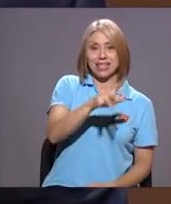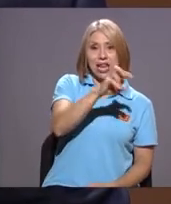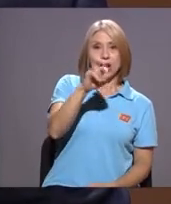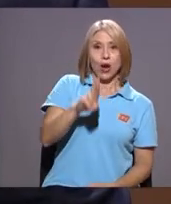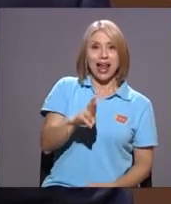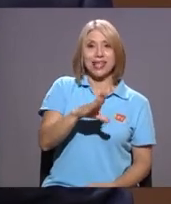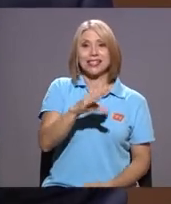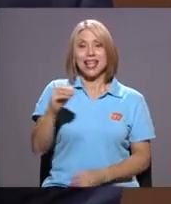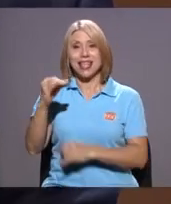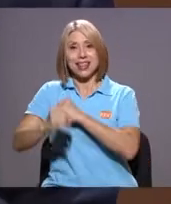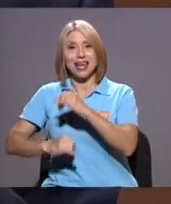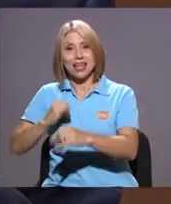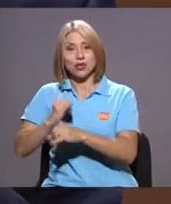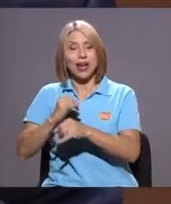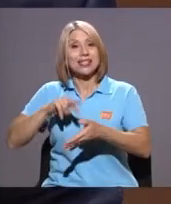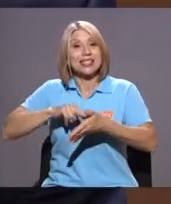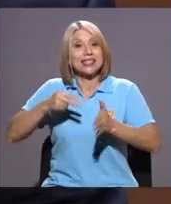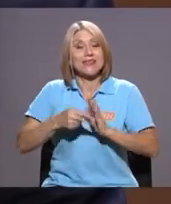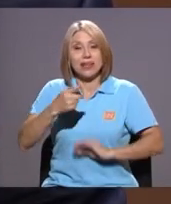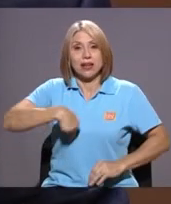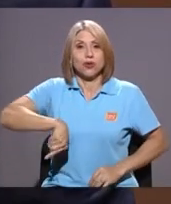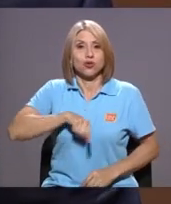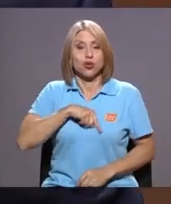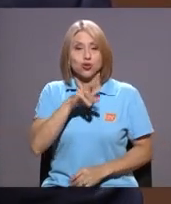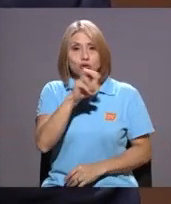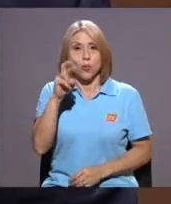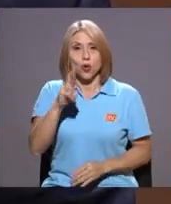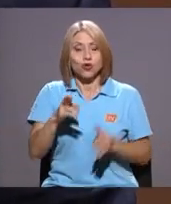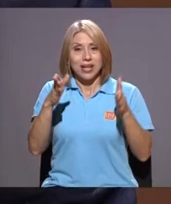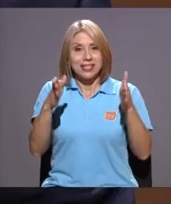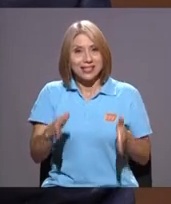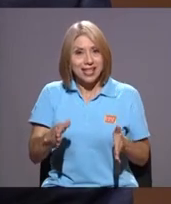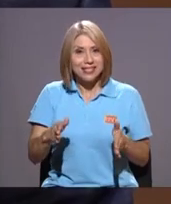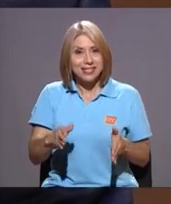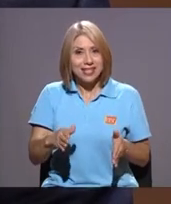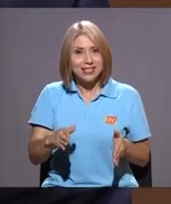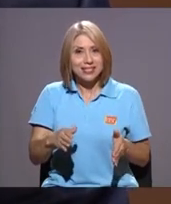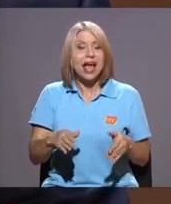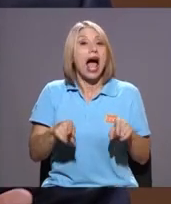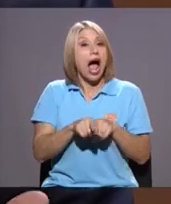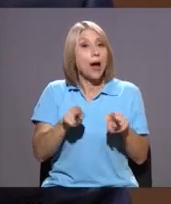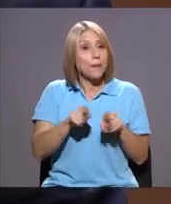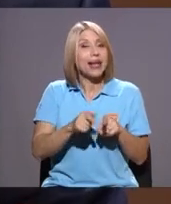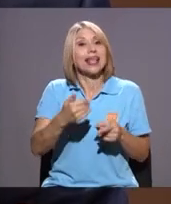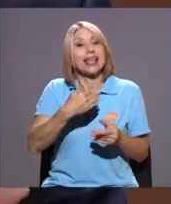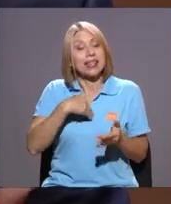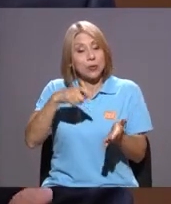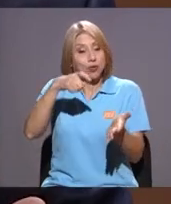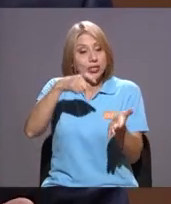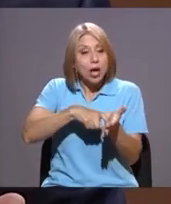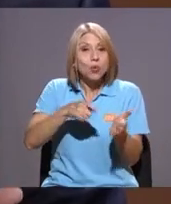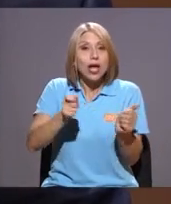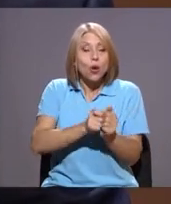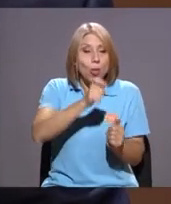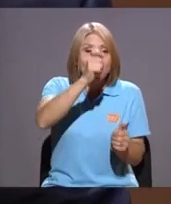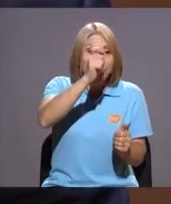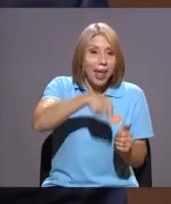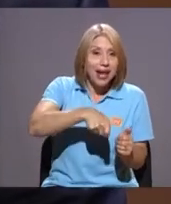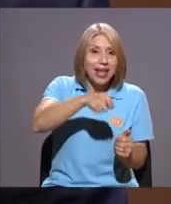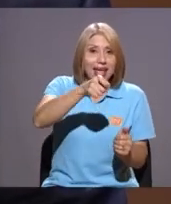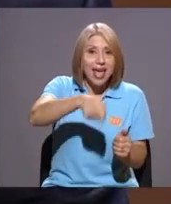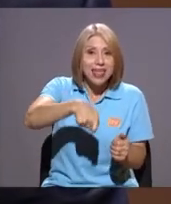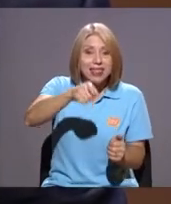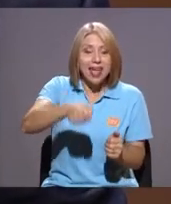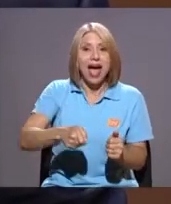eso nos da que nosotros como costarricenses aparte de nuestras deudas de tarjetas casa carro